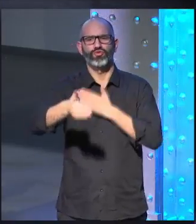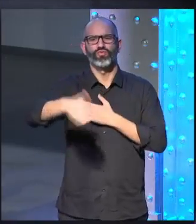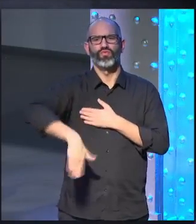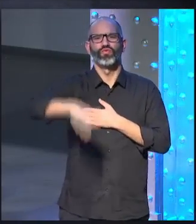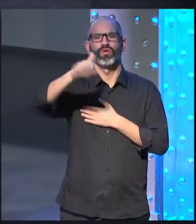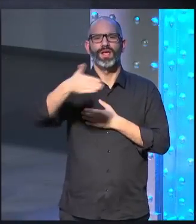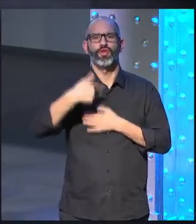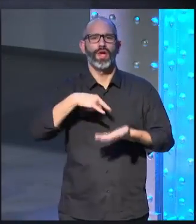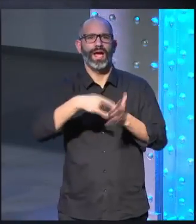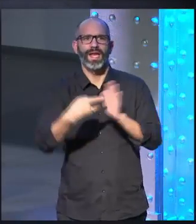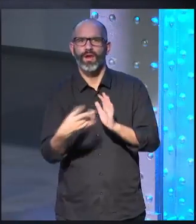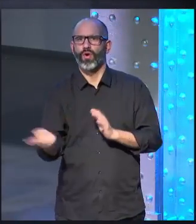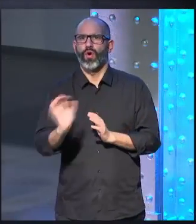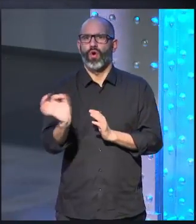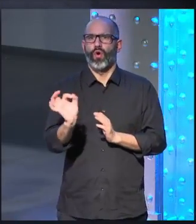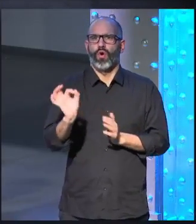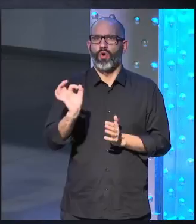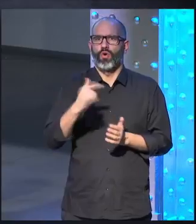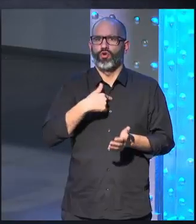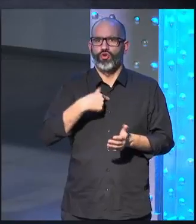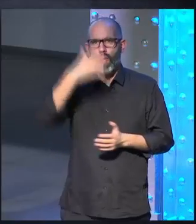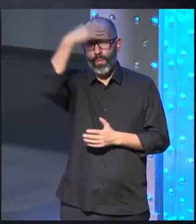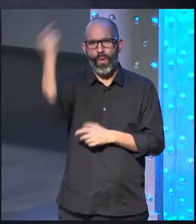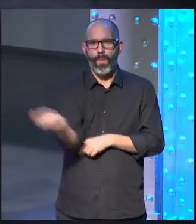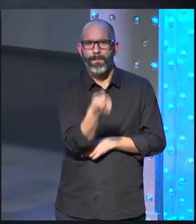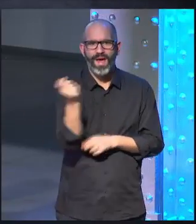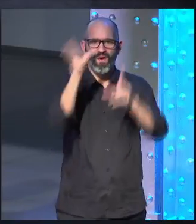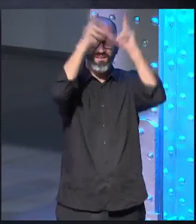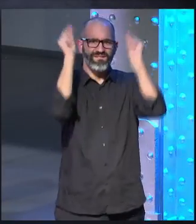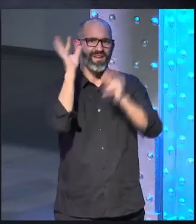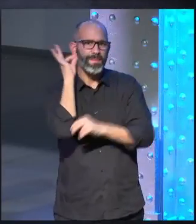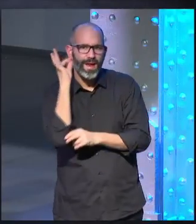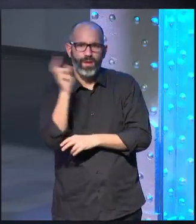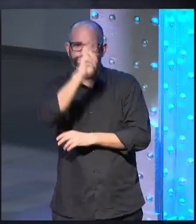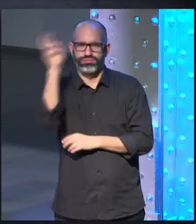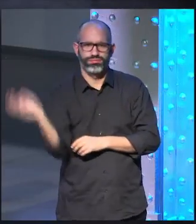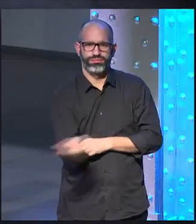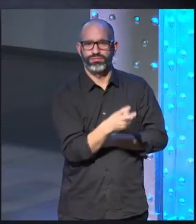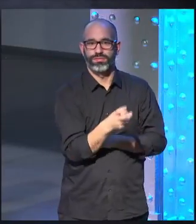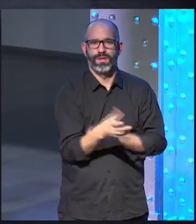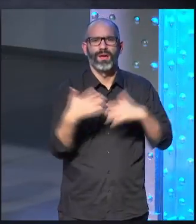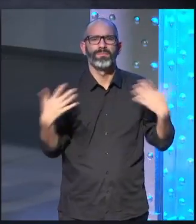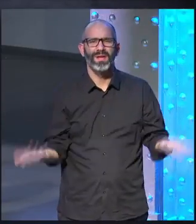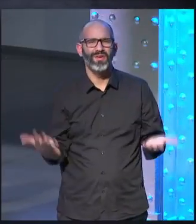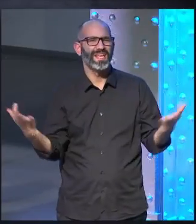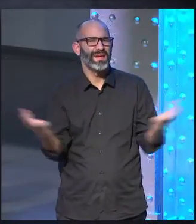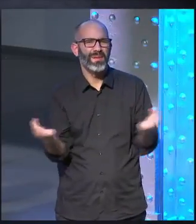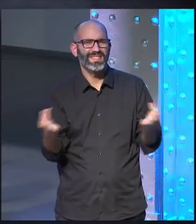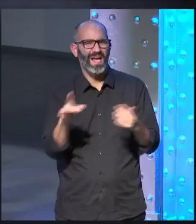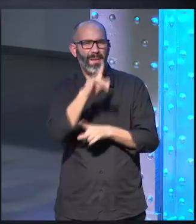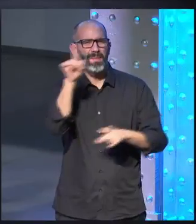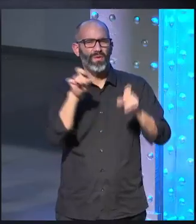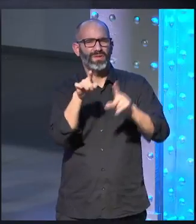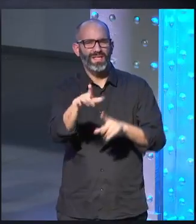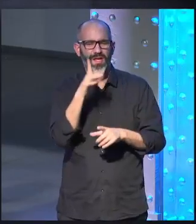yo quiero ser ingeniero, yo quiero ser bombero, enfermera. Y claro, ¿qué pasa esa pregunta hoy? Yo